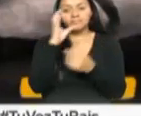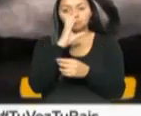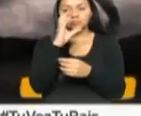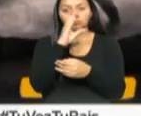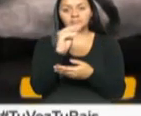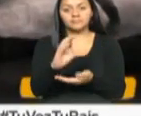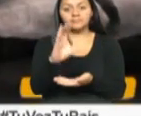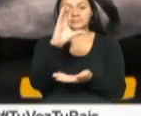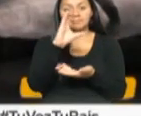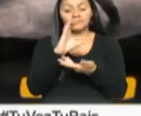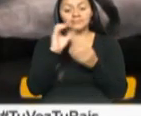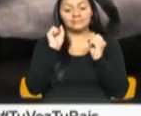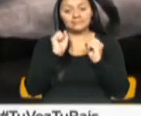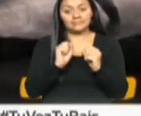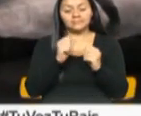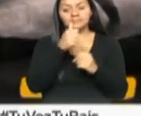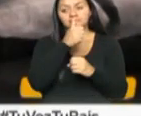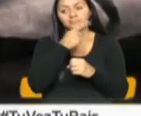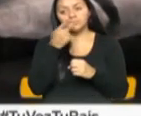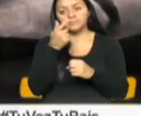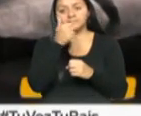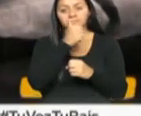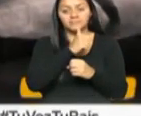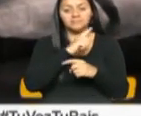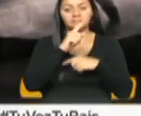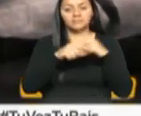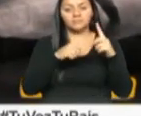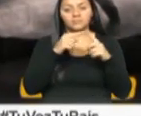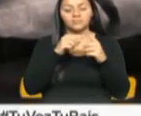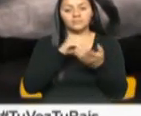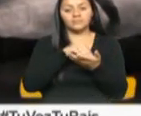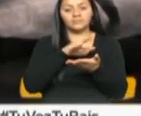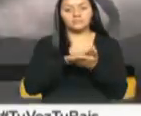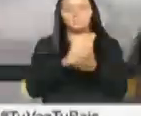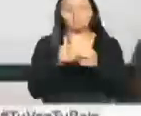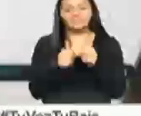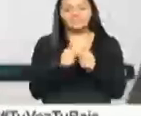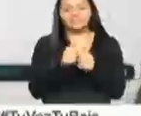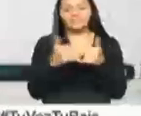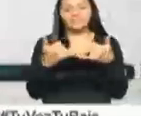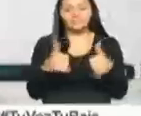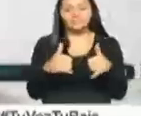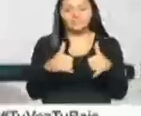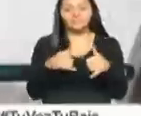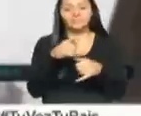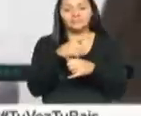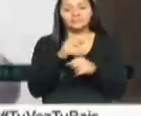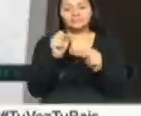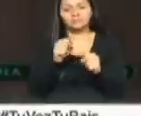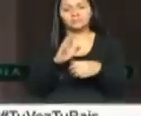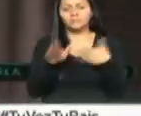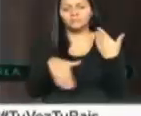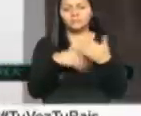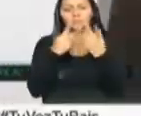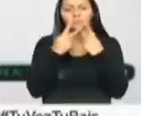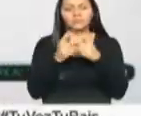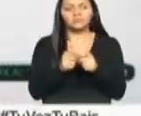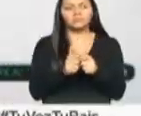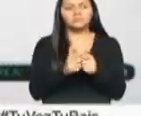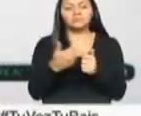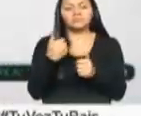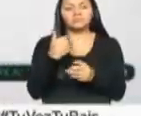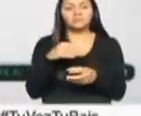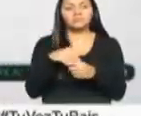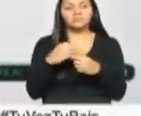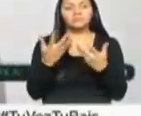la inversión pública y privada para la concreción del juego en su totalidad. El videojuego, que es apto para todo público, se encuentra